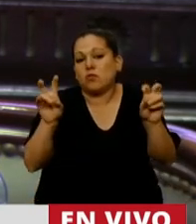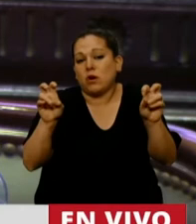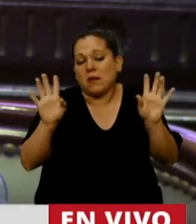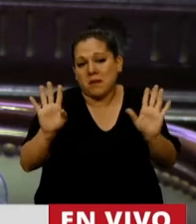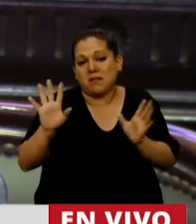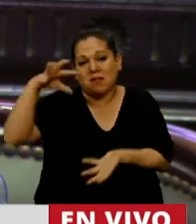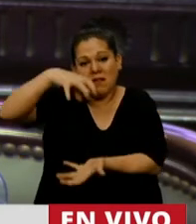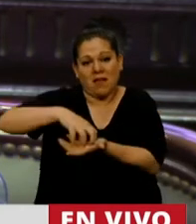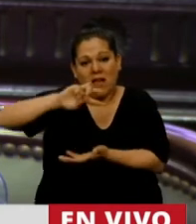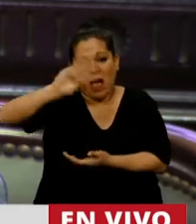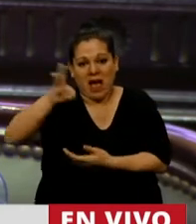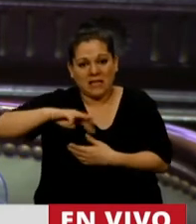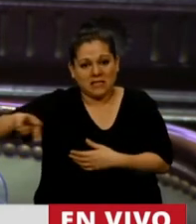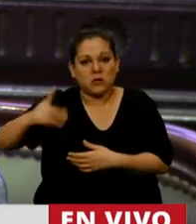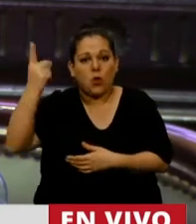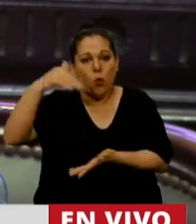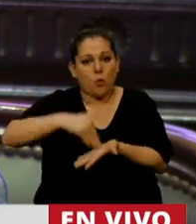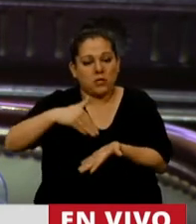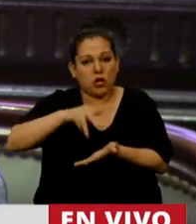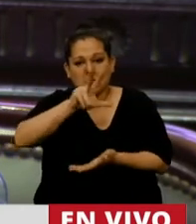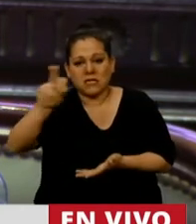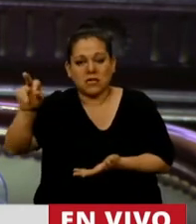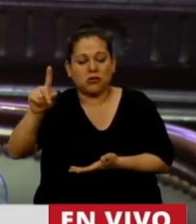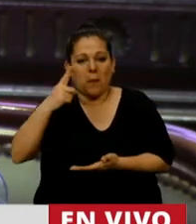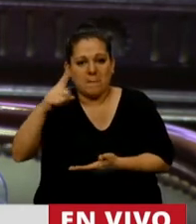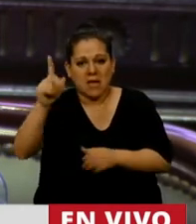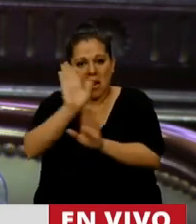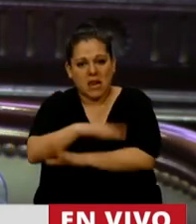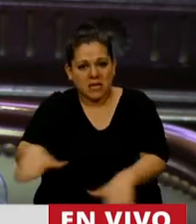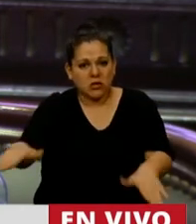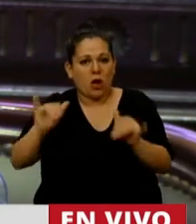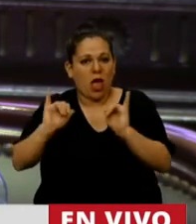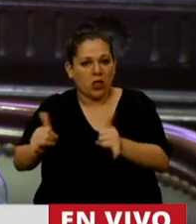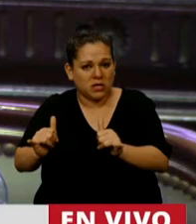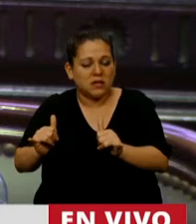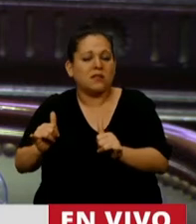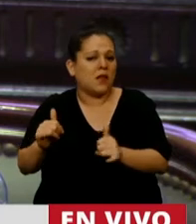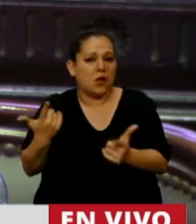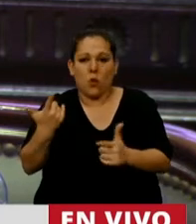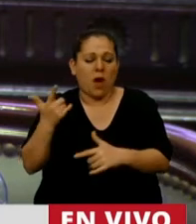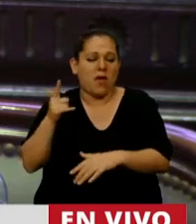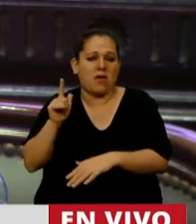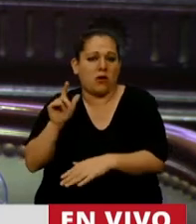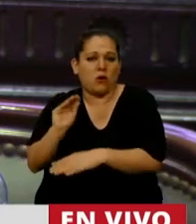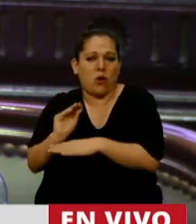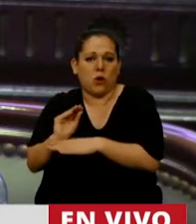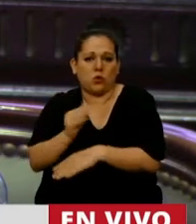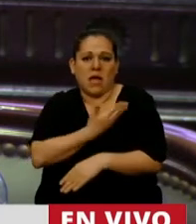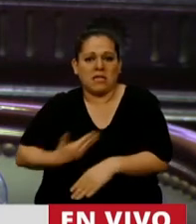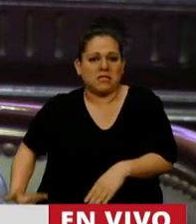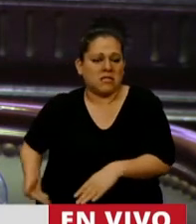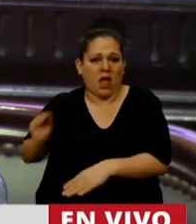ANSES, más de 1.300.000 niños y adolescentes no tienen cobertura del Estado,